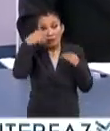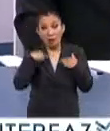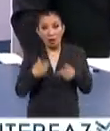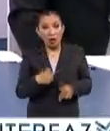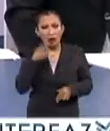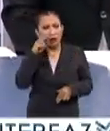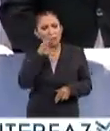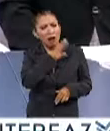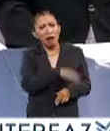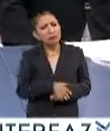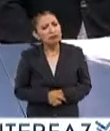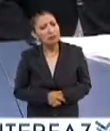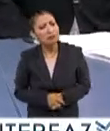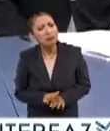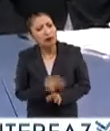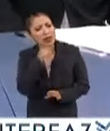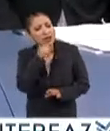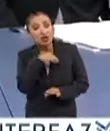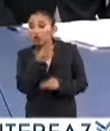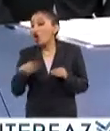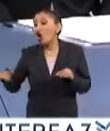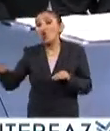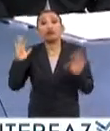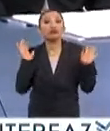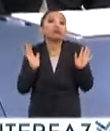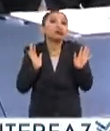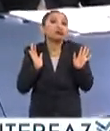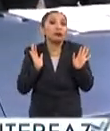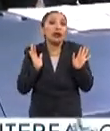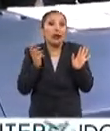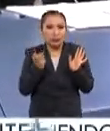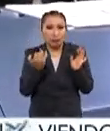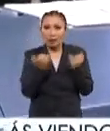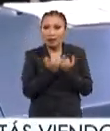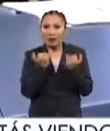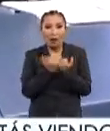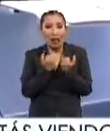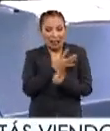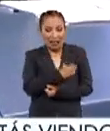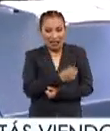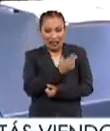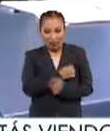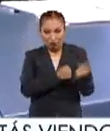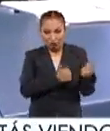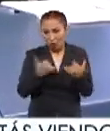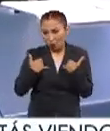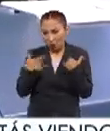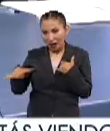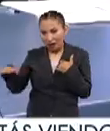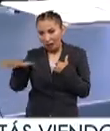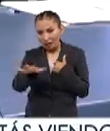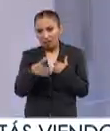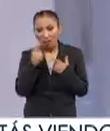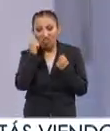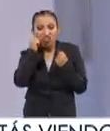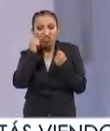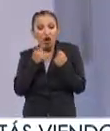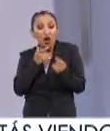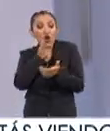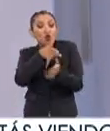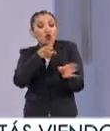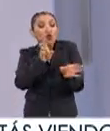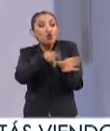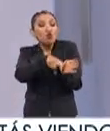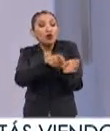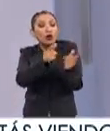siquiera lo ve mal, ¿eh? O sea, porque es que éramos todos. Esto pasa cuando nuestros hijos, cuando nuestros jóvenes se arriesgan a estar en grupos